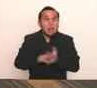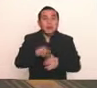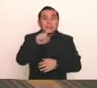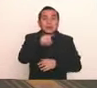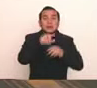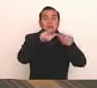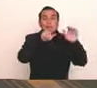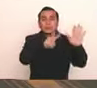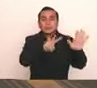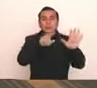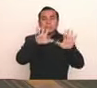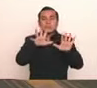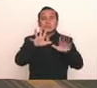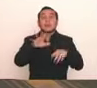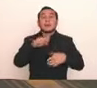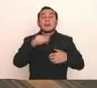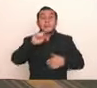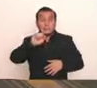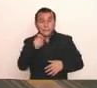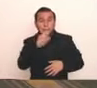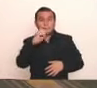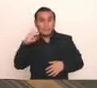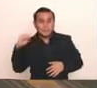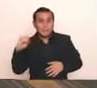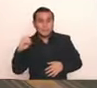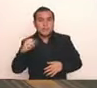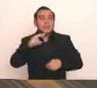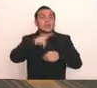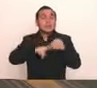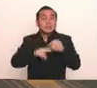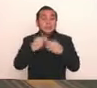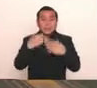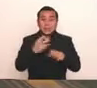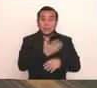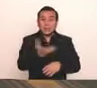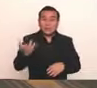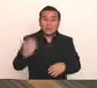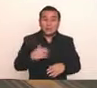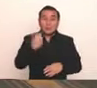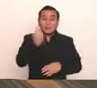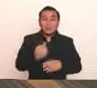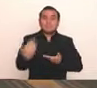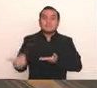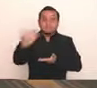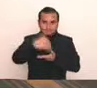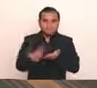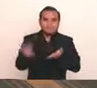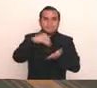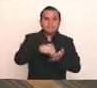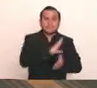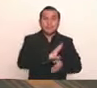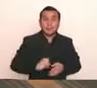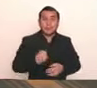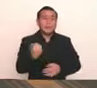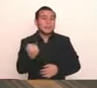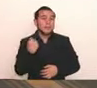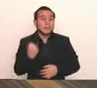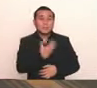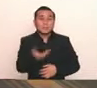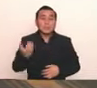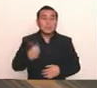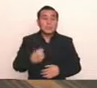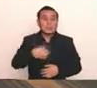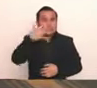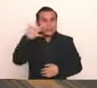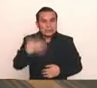175 mil dólares se inició la repatriación de unos hermano para eso en el exterior por la pandemia dando prioridad a las personas que más